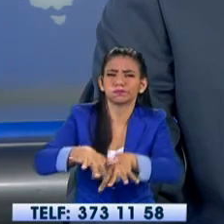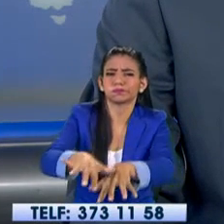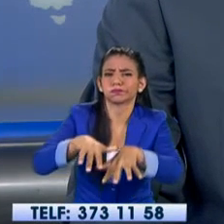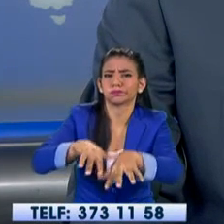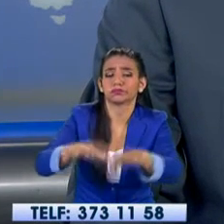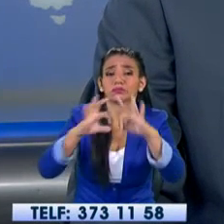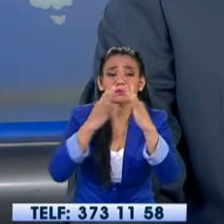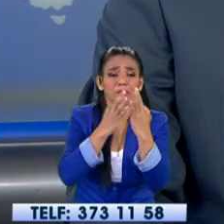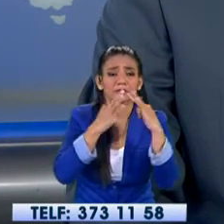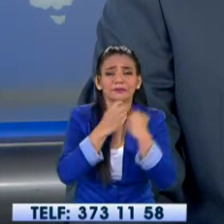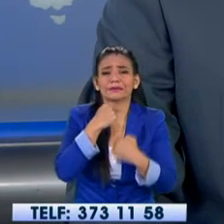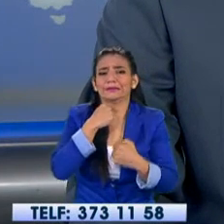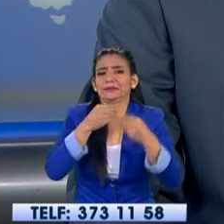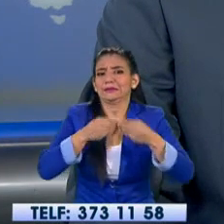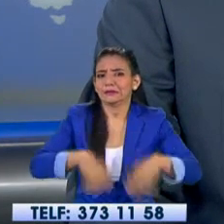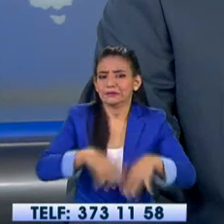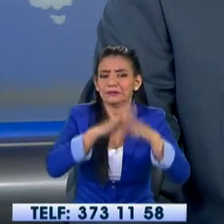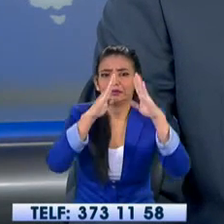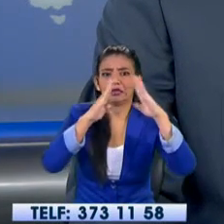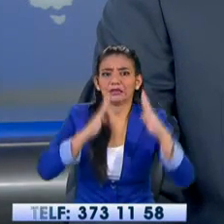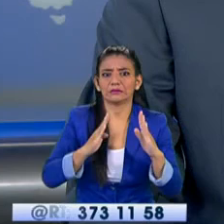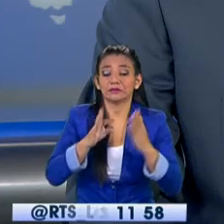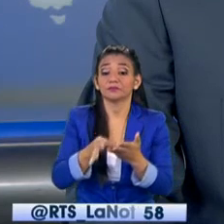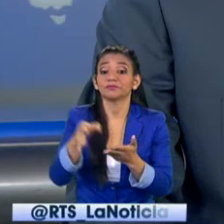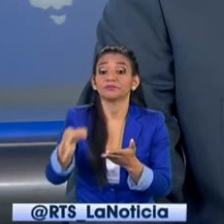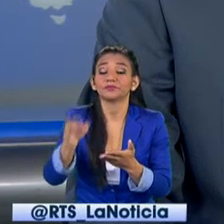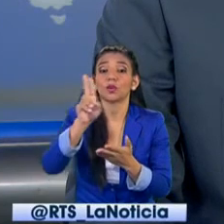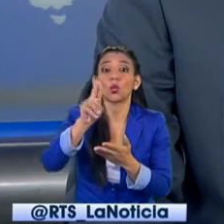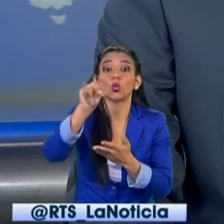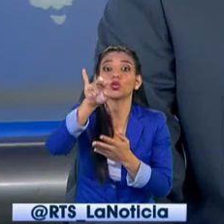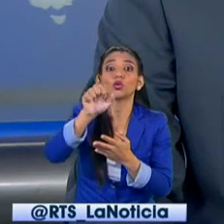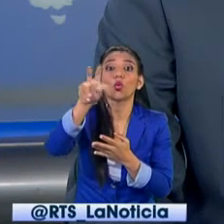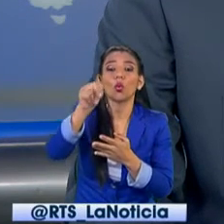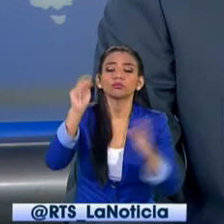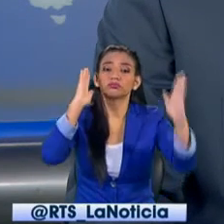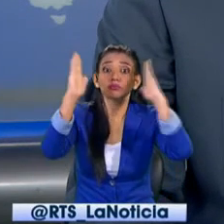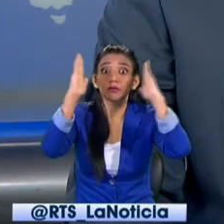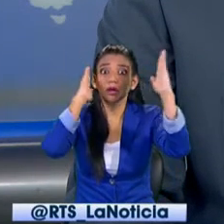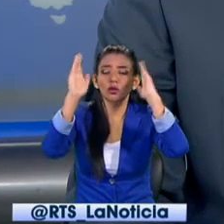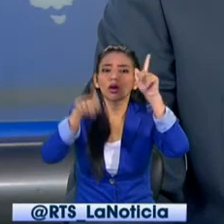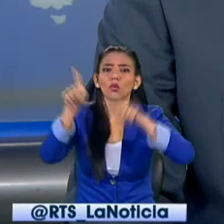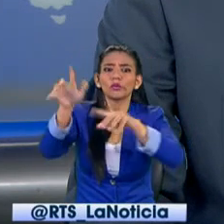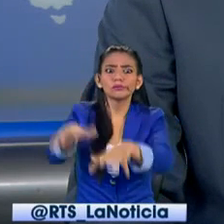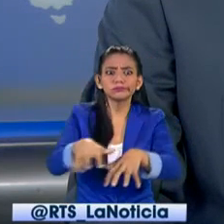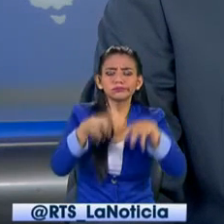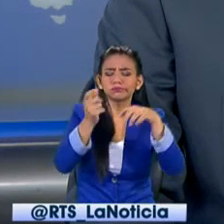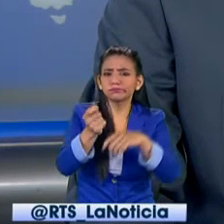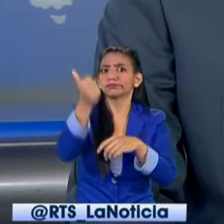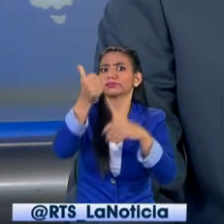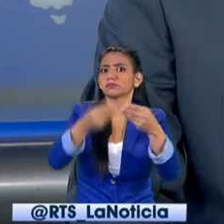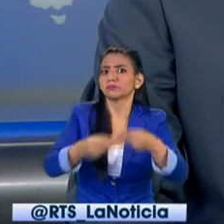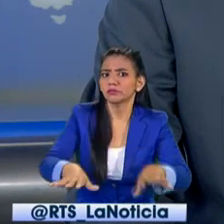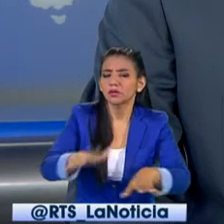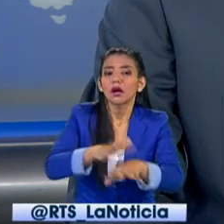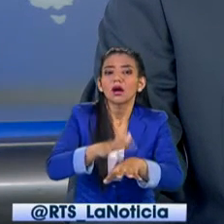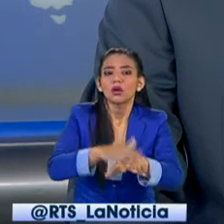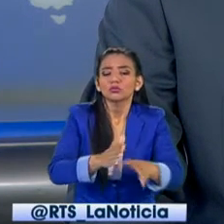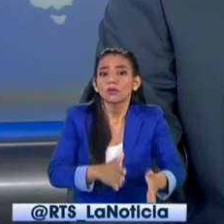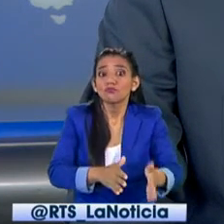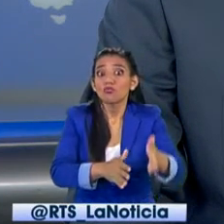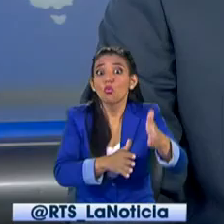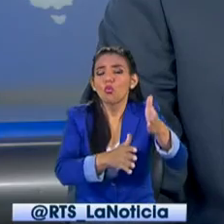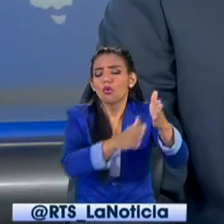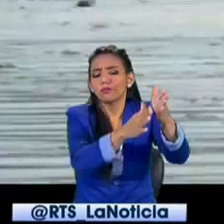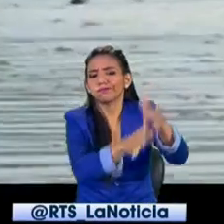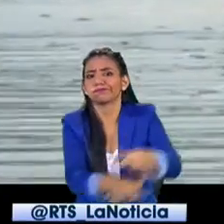familias damnificadas, mientras que en la parroquia La Unión en Babahoyo los cultivos están en riesgo de perderse por el colapso de un muro.